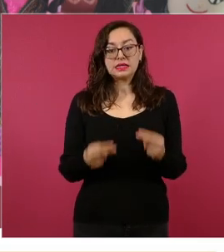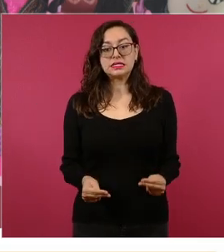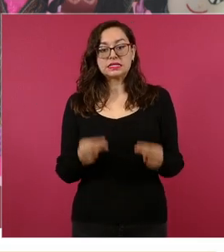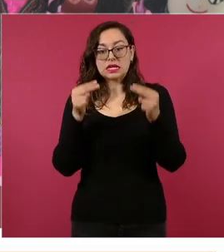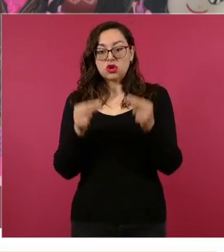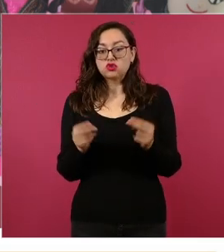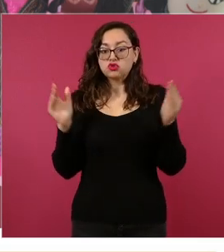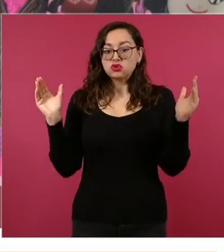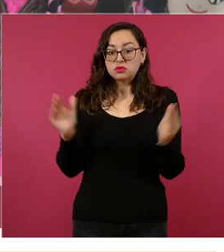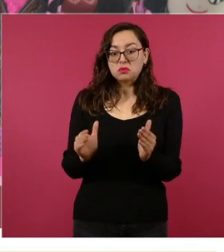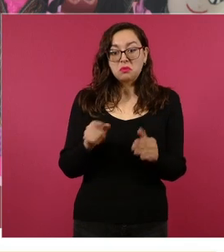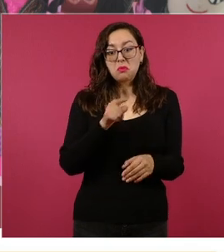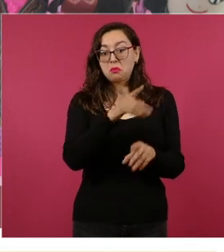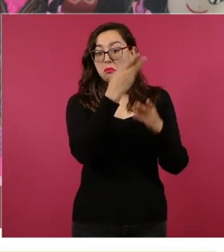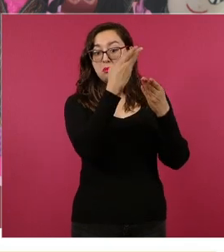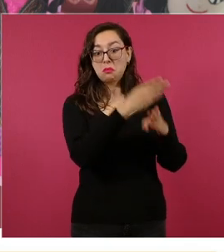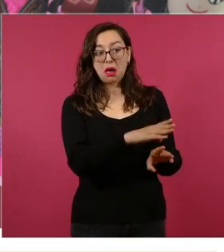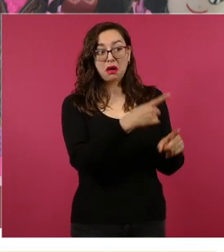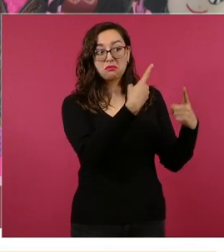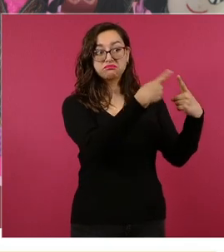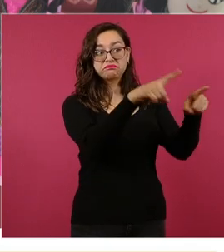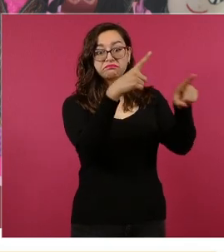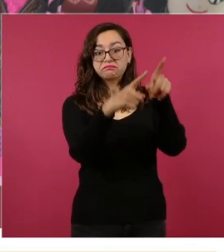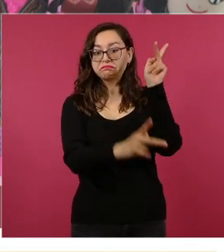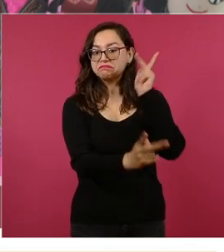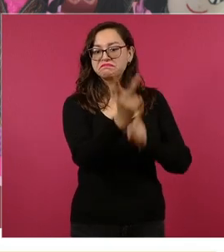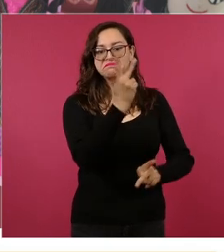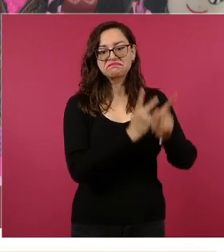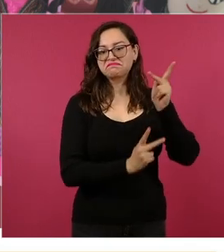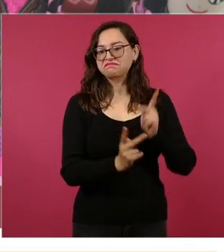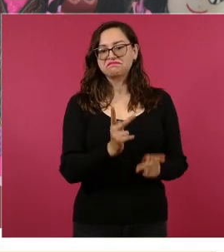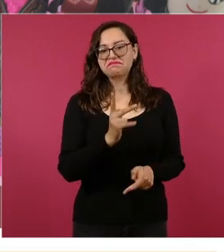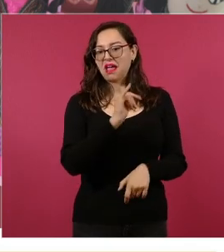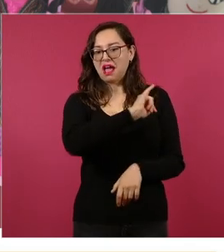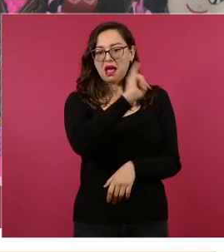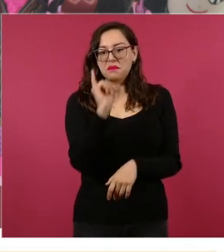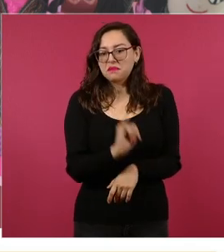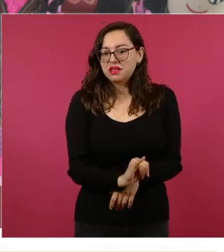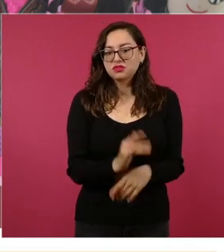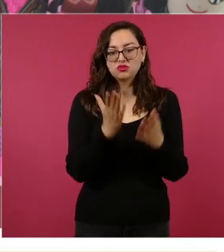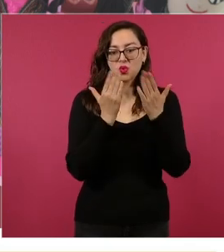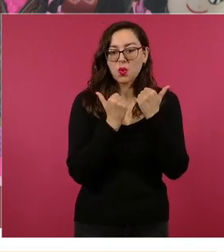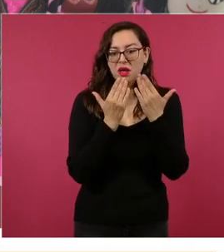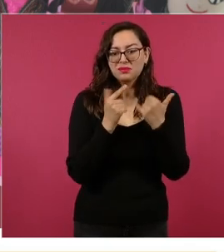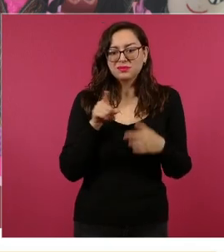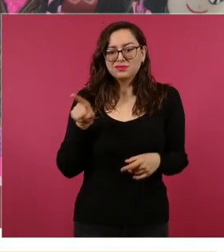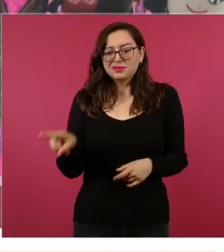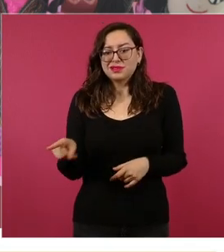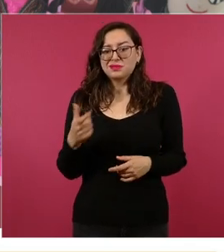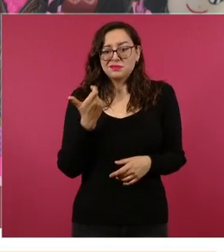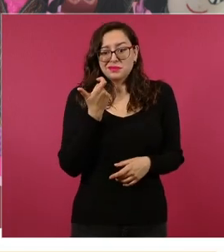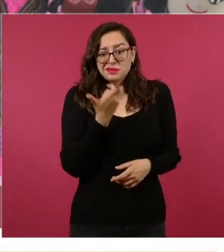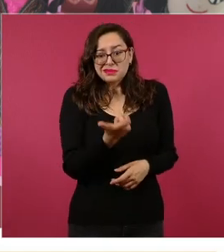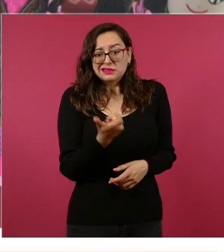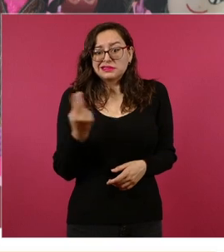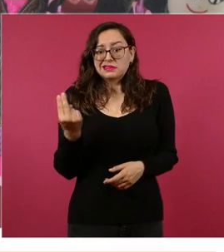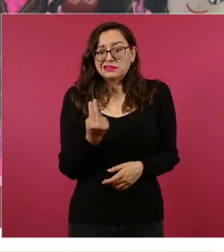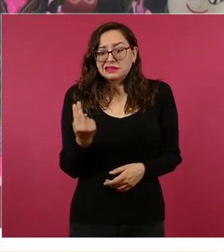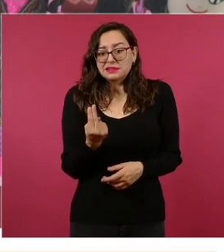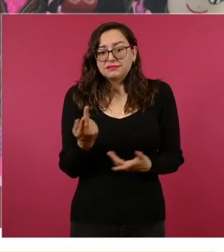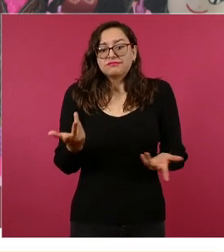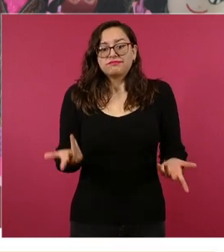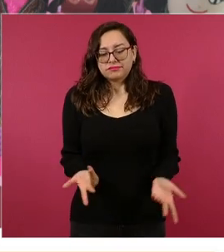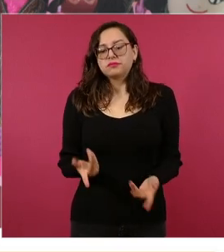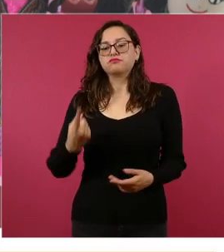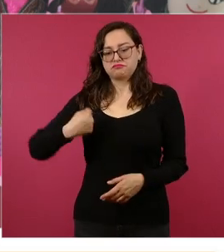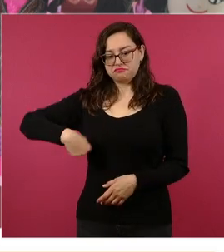de la banca comercial, pues no cuentan con avales ni garantías y que requieren montos pequeños pero muy significativos para